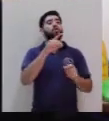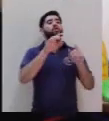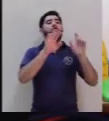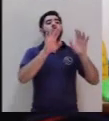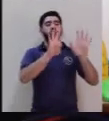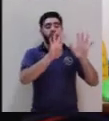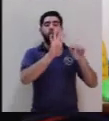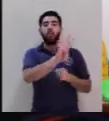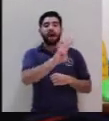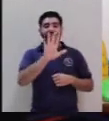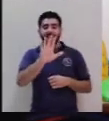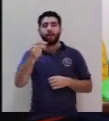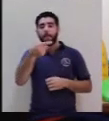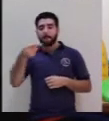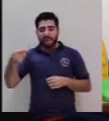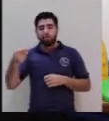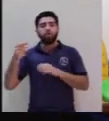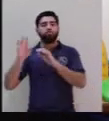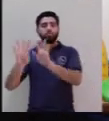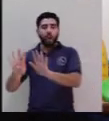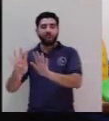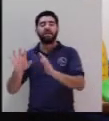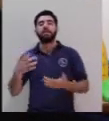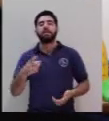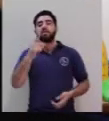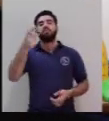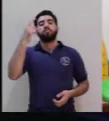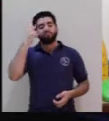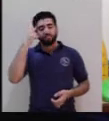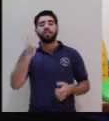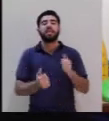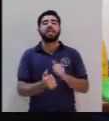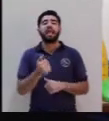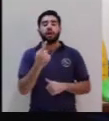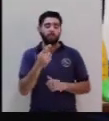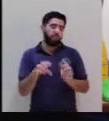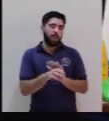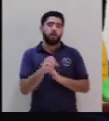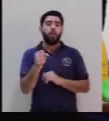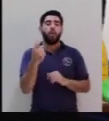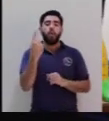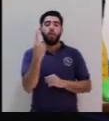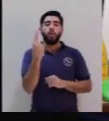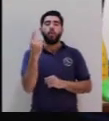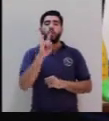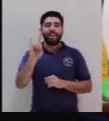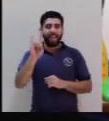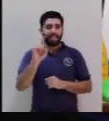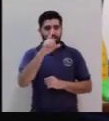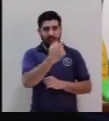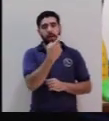el 20% de descuento. Okay. ¿Qué quiere decir entonces? Mi precio por unidad va a ser 45